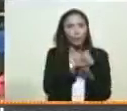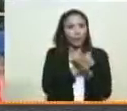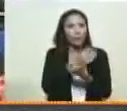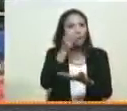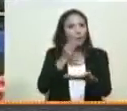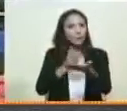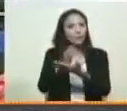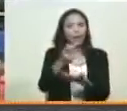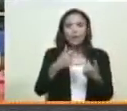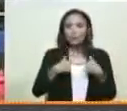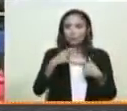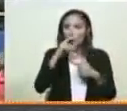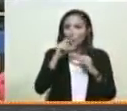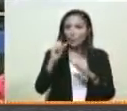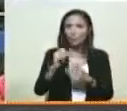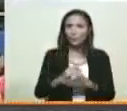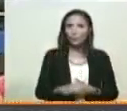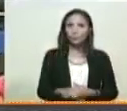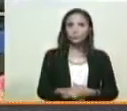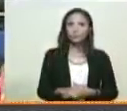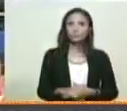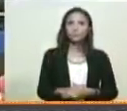Maduro Moro.